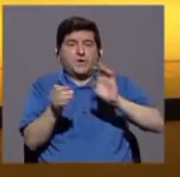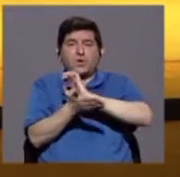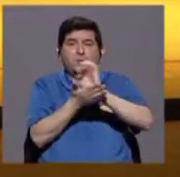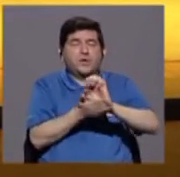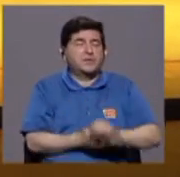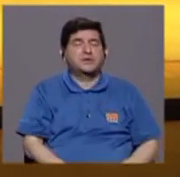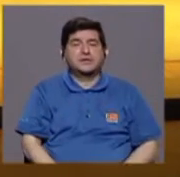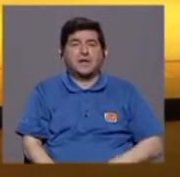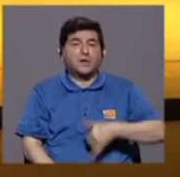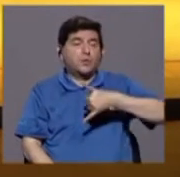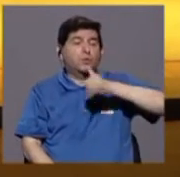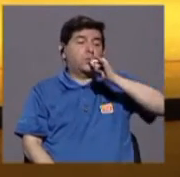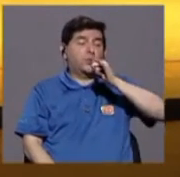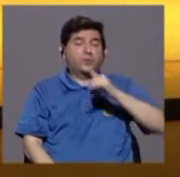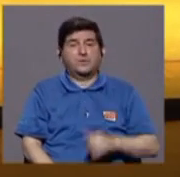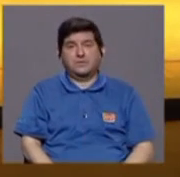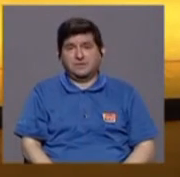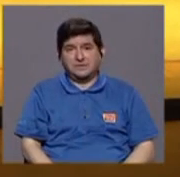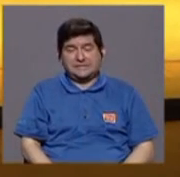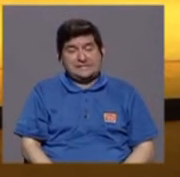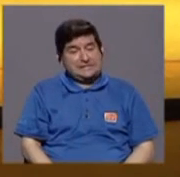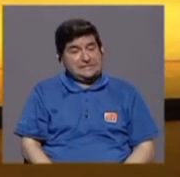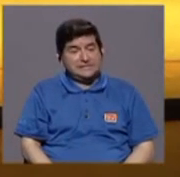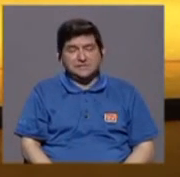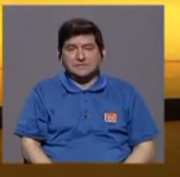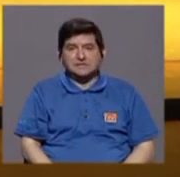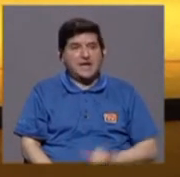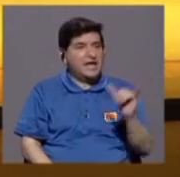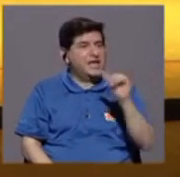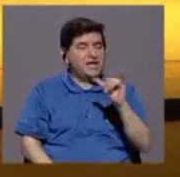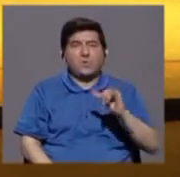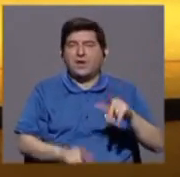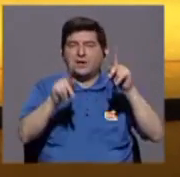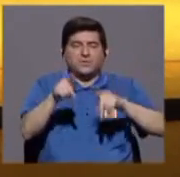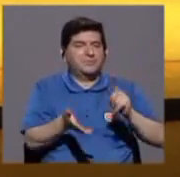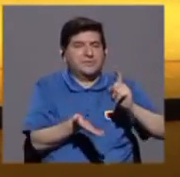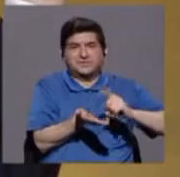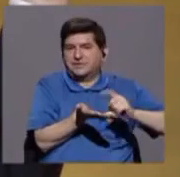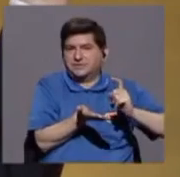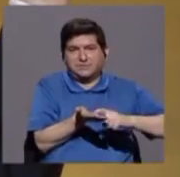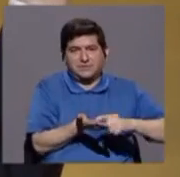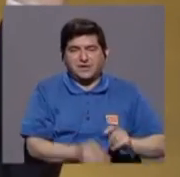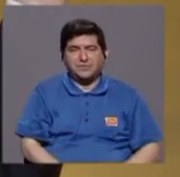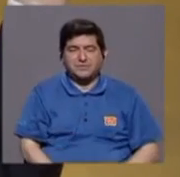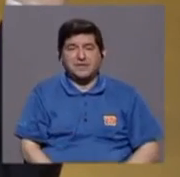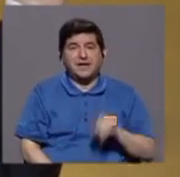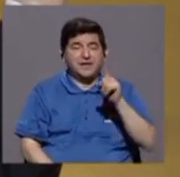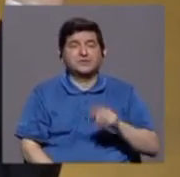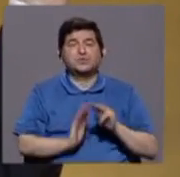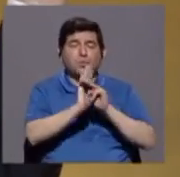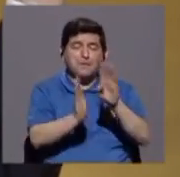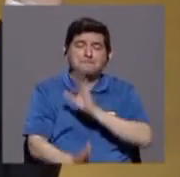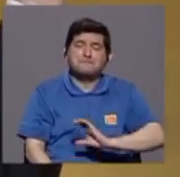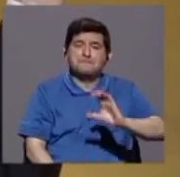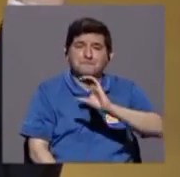un trago si es que los toma, pues ocurre eso, y son patrones de